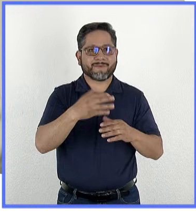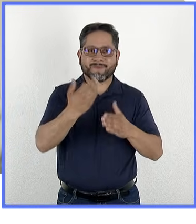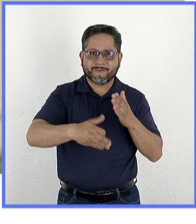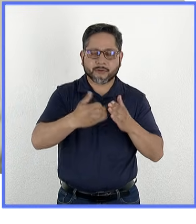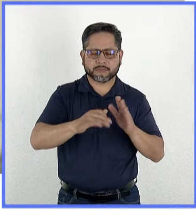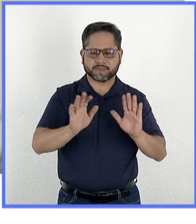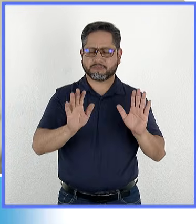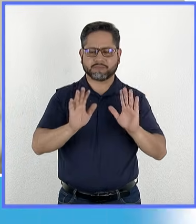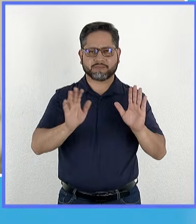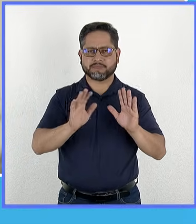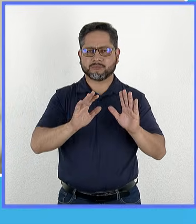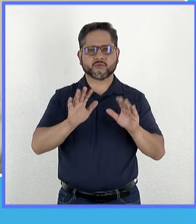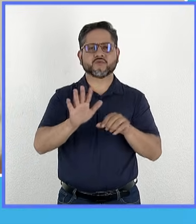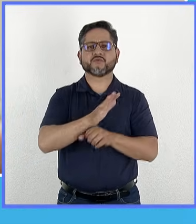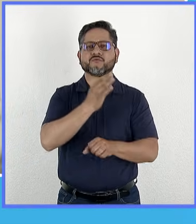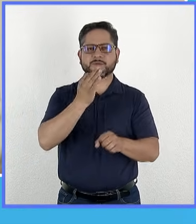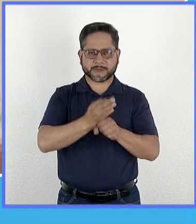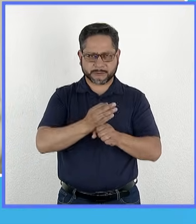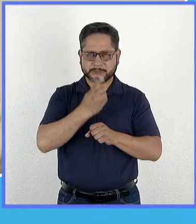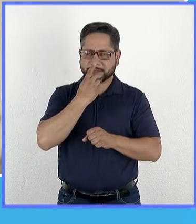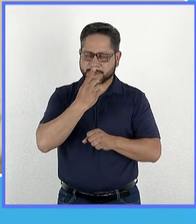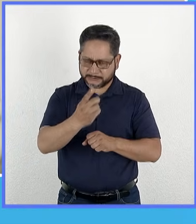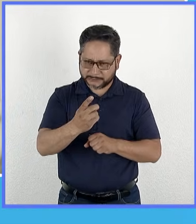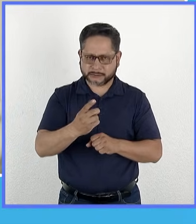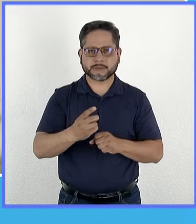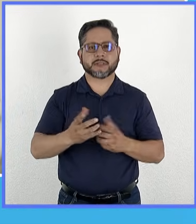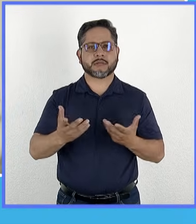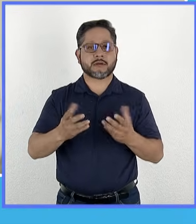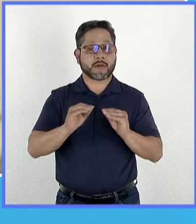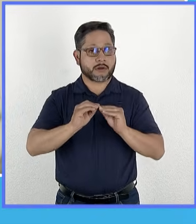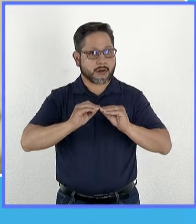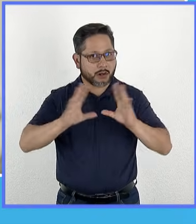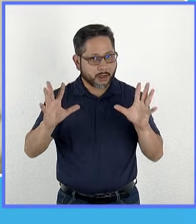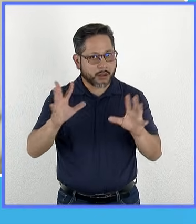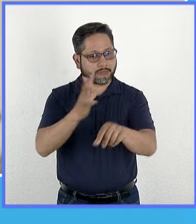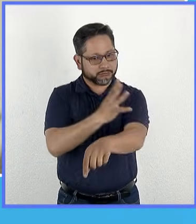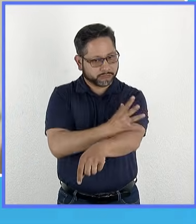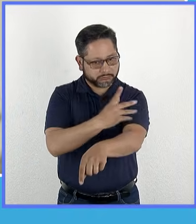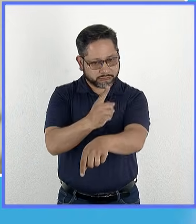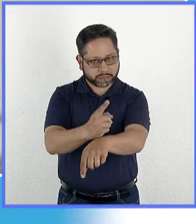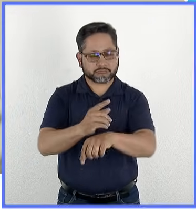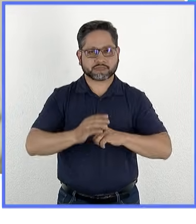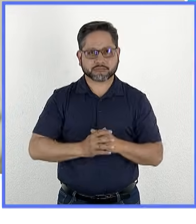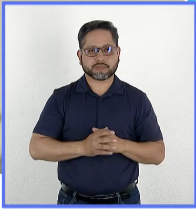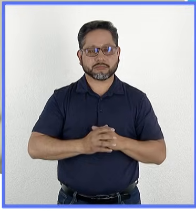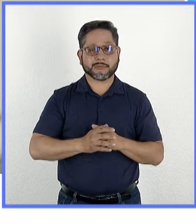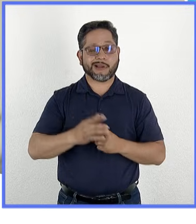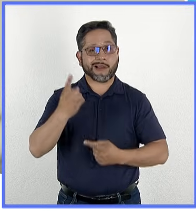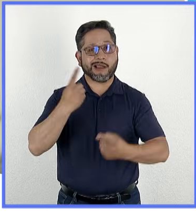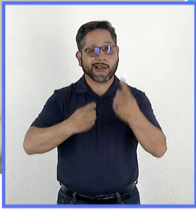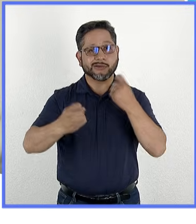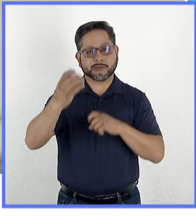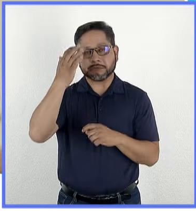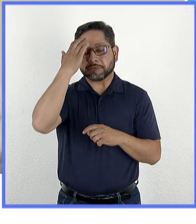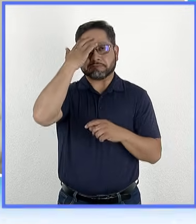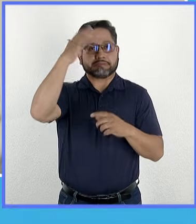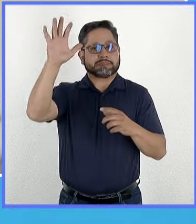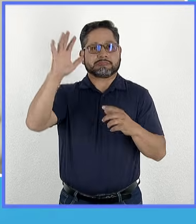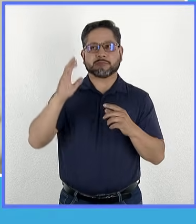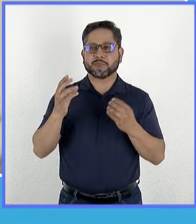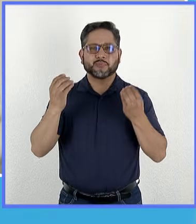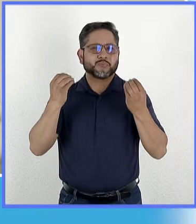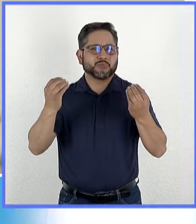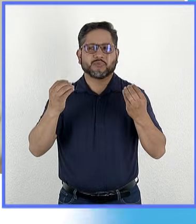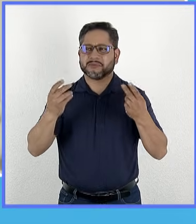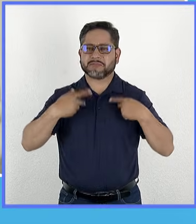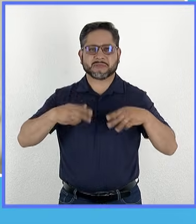lo necesitamos decir fuerte y claramente porque ante el desconocimiento surgen muchos